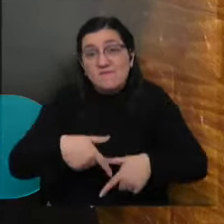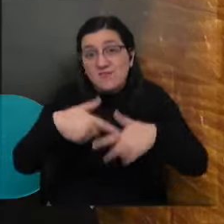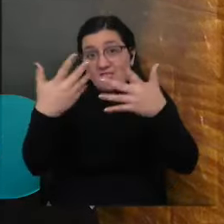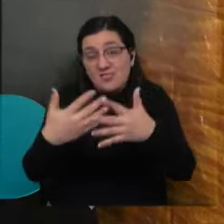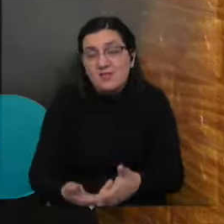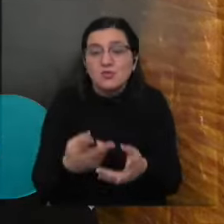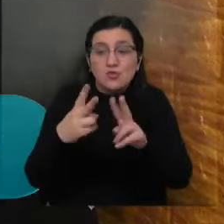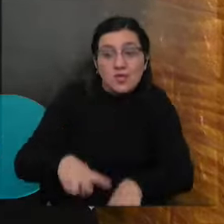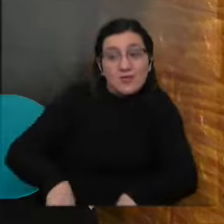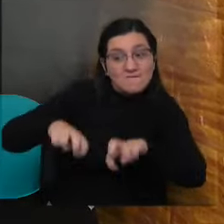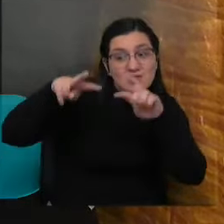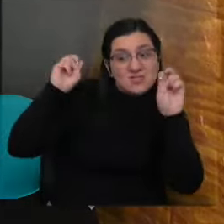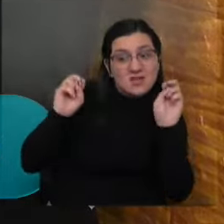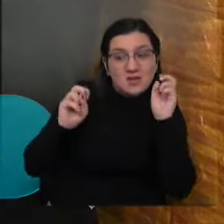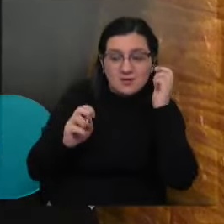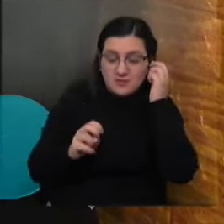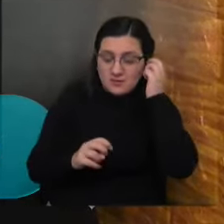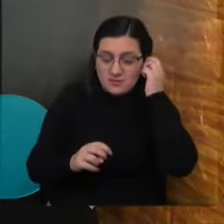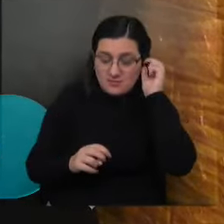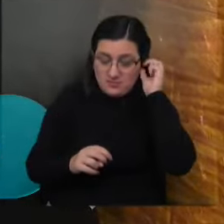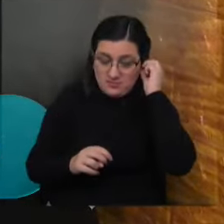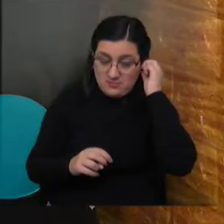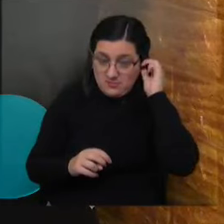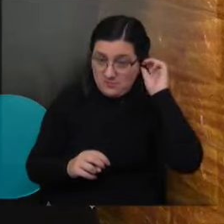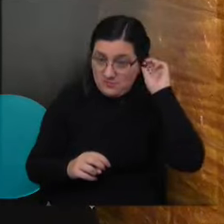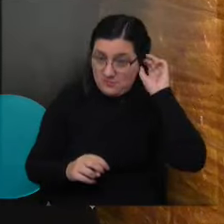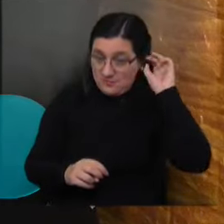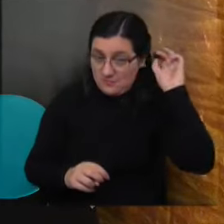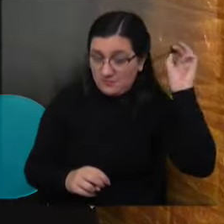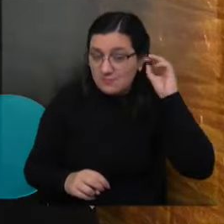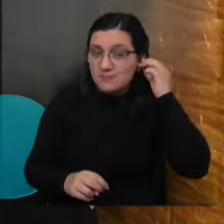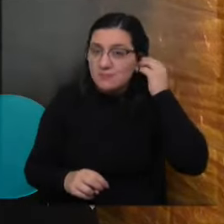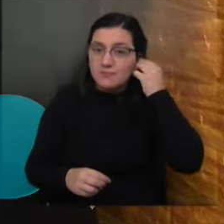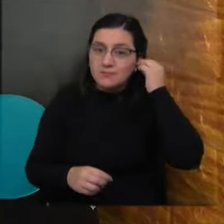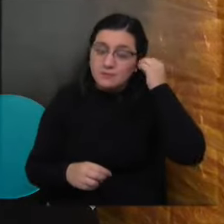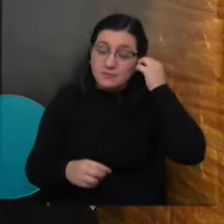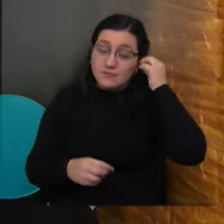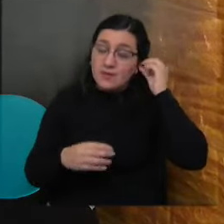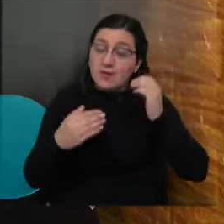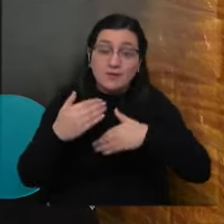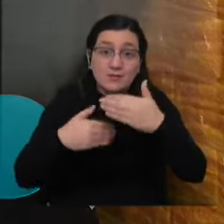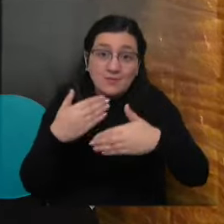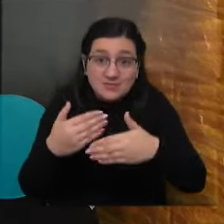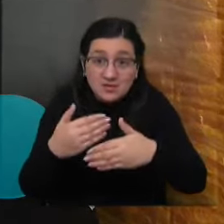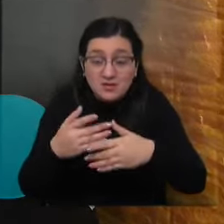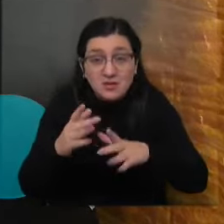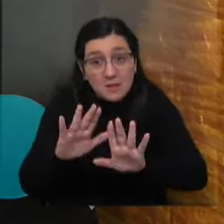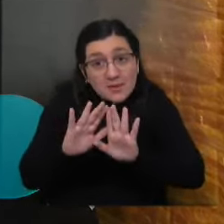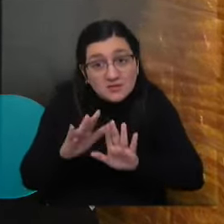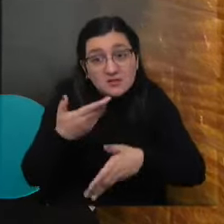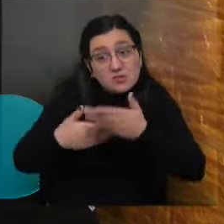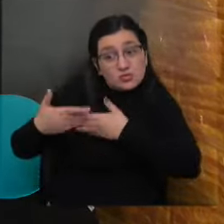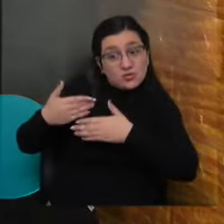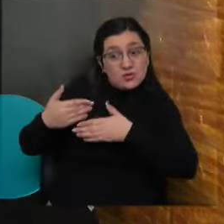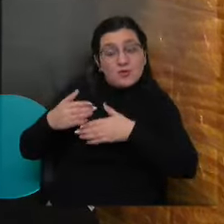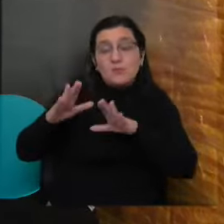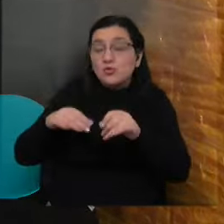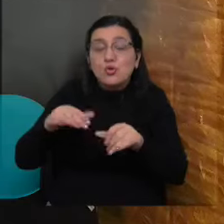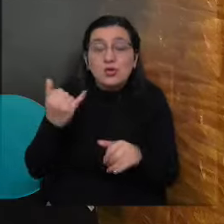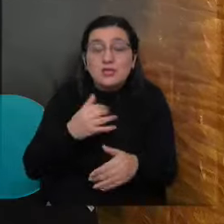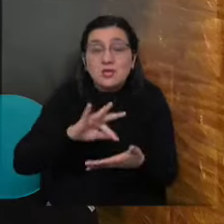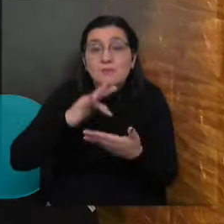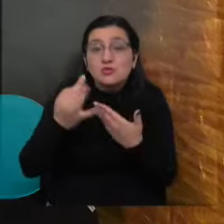investigar eh laburar crecer retroceder y todo lo que todo lo que nos traiga el proyecto este de